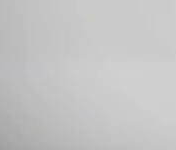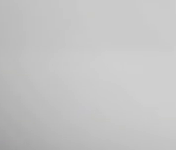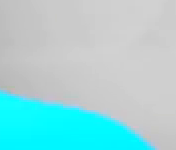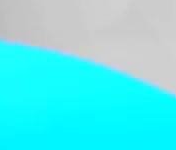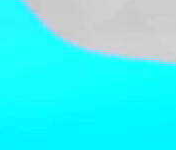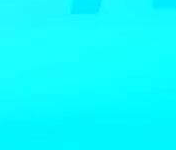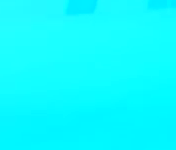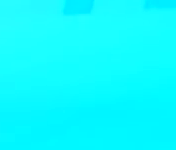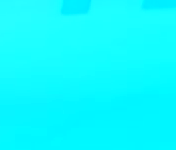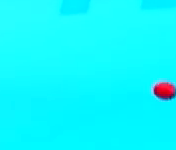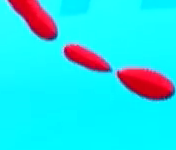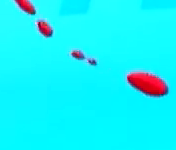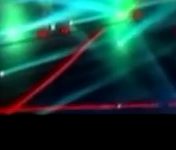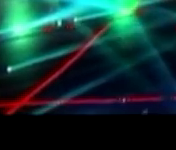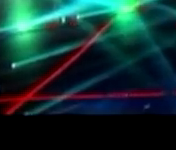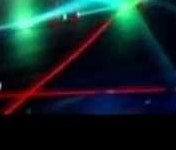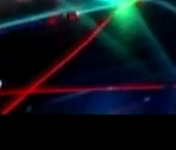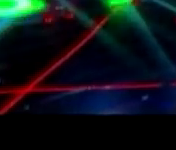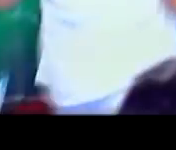mañana